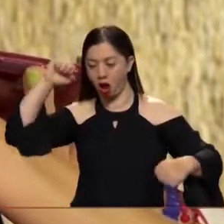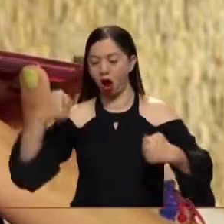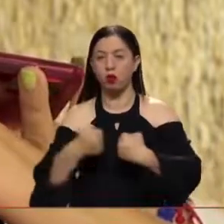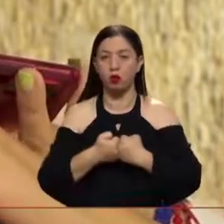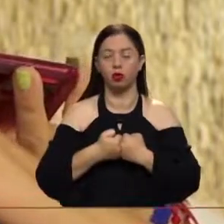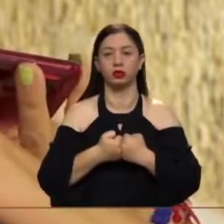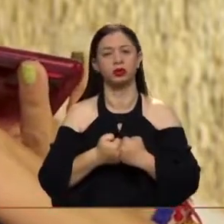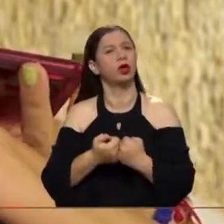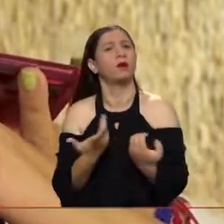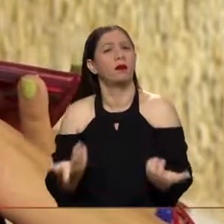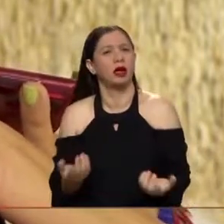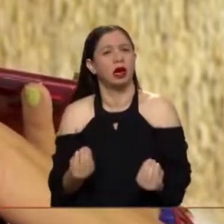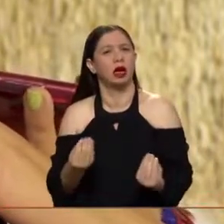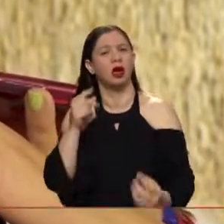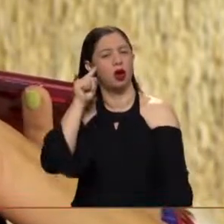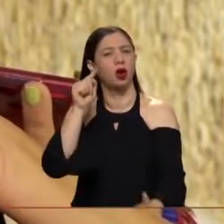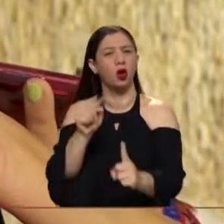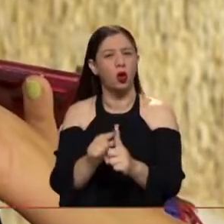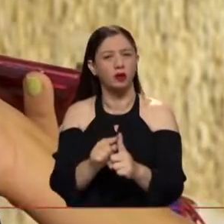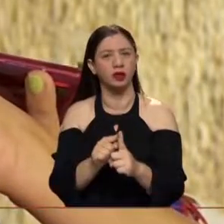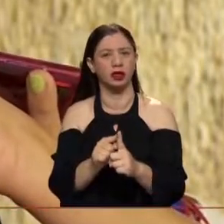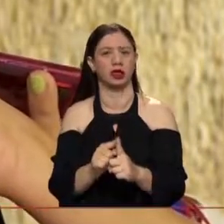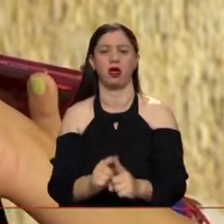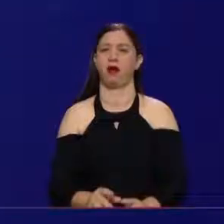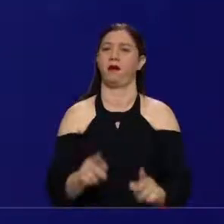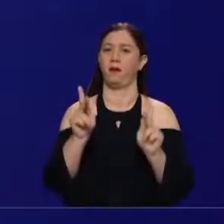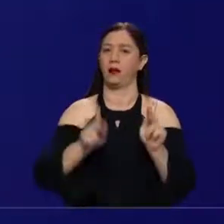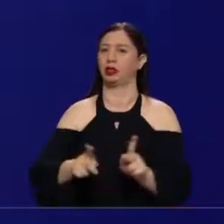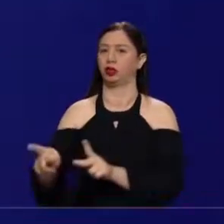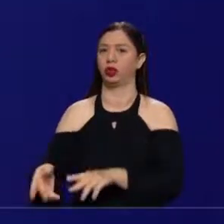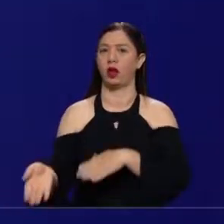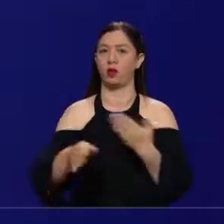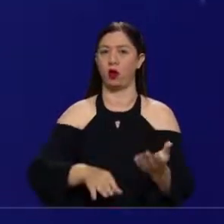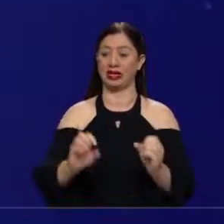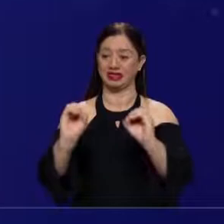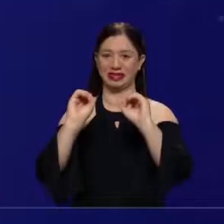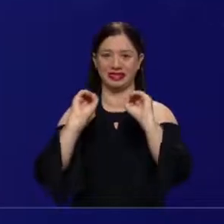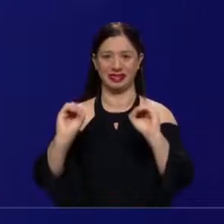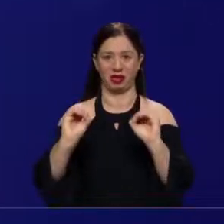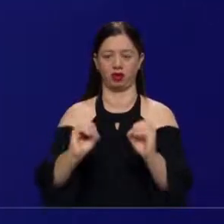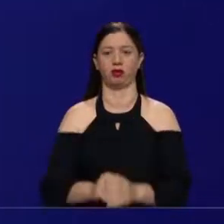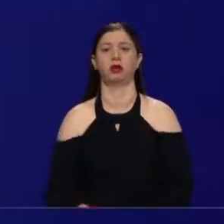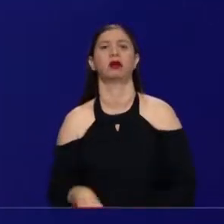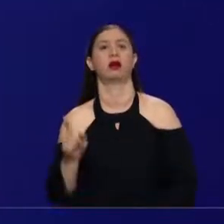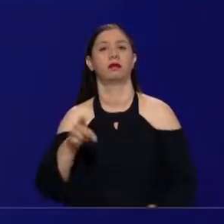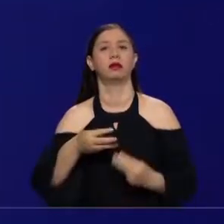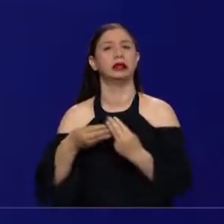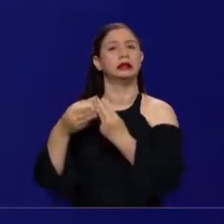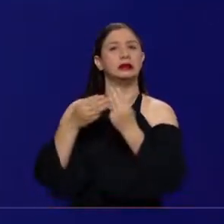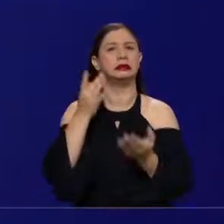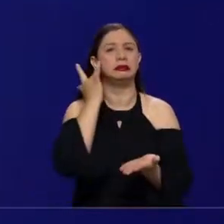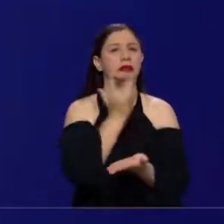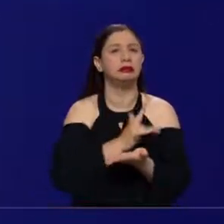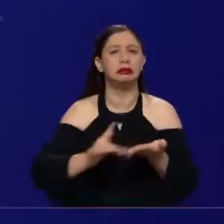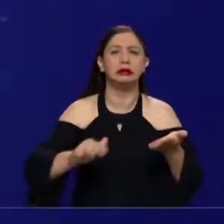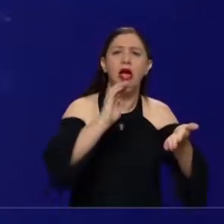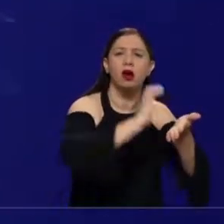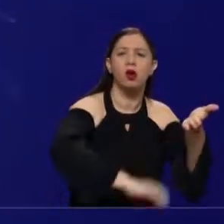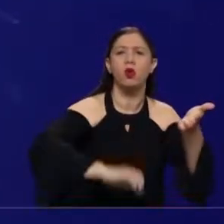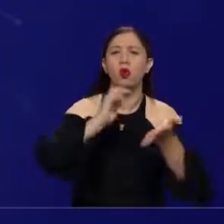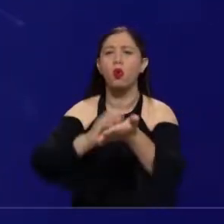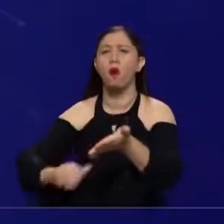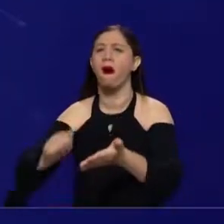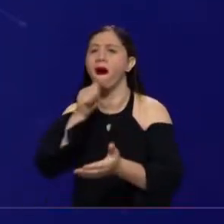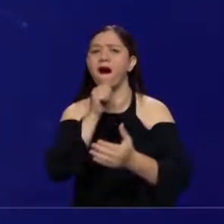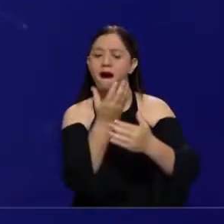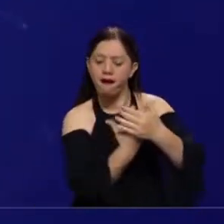que reduzcamos a cero las pérdidas de vidas. Las empresas municipales de Cali avanzan en la descolmatación de desechos sólidos en canales